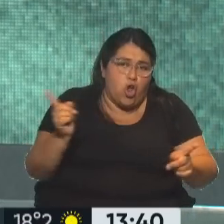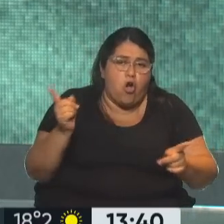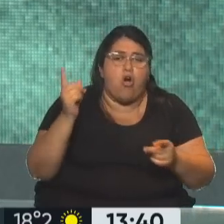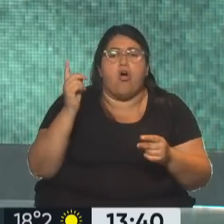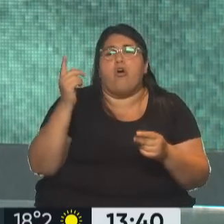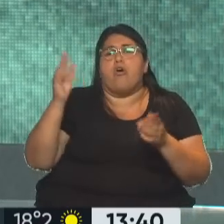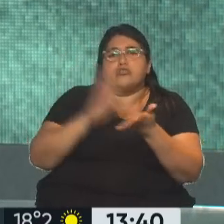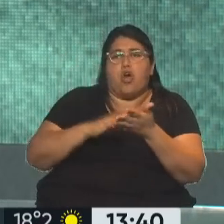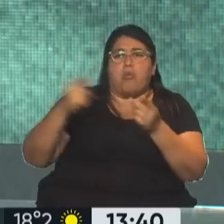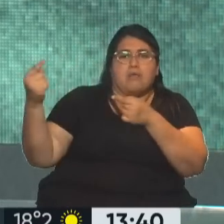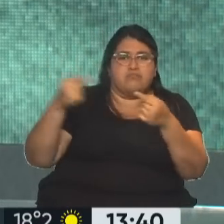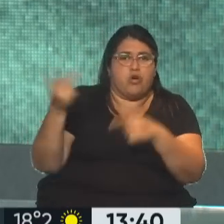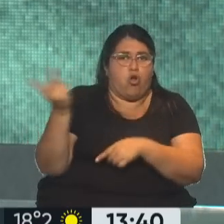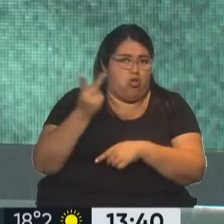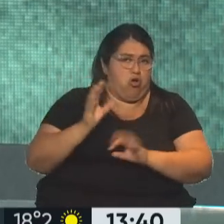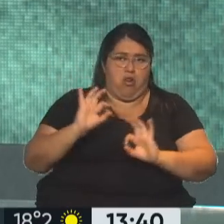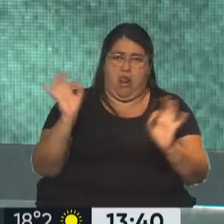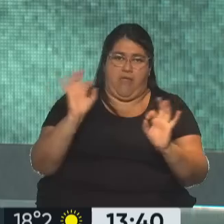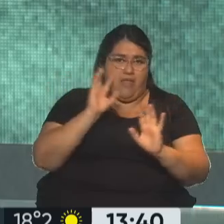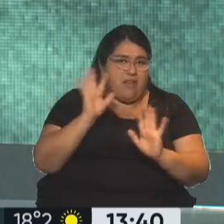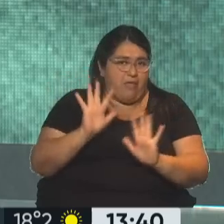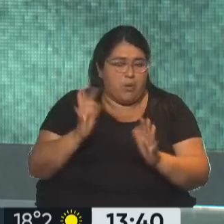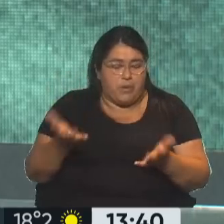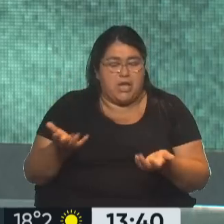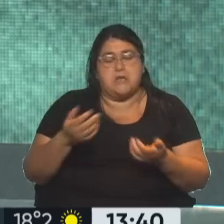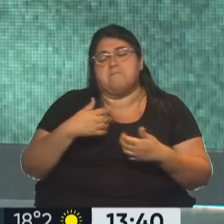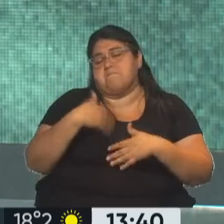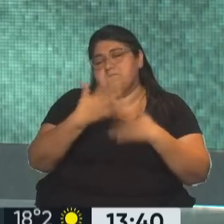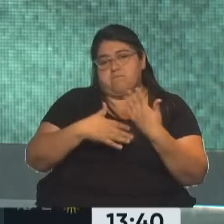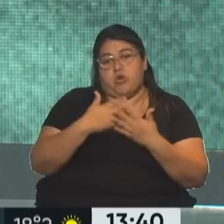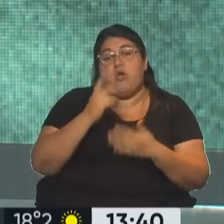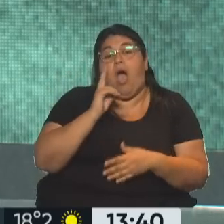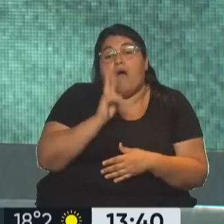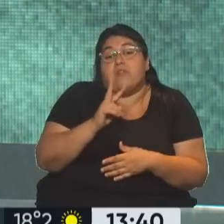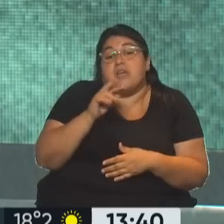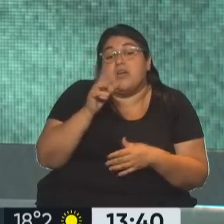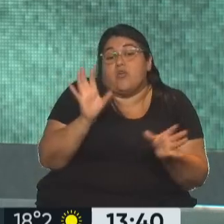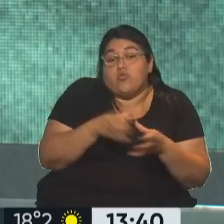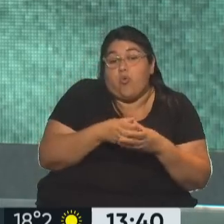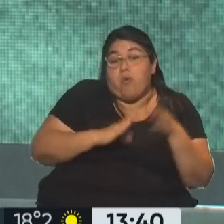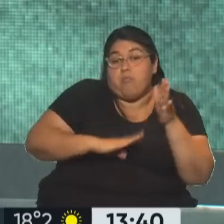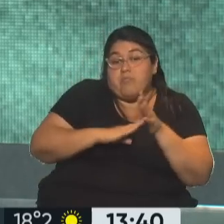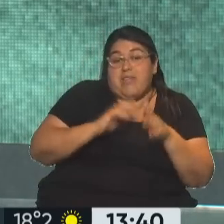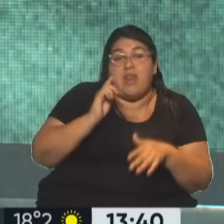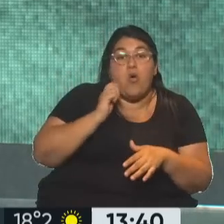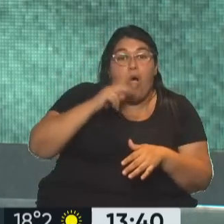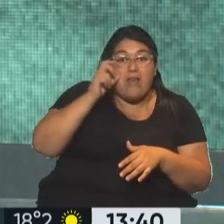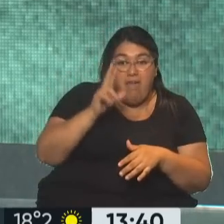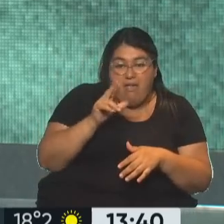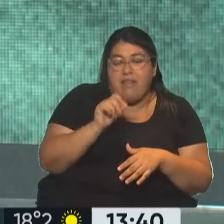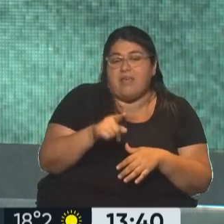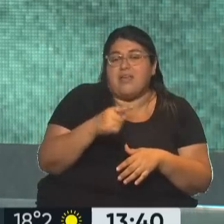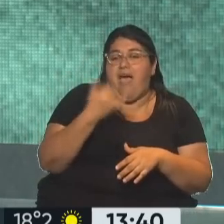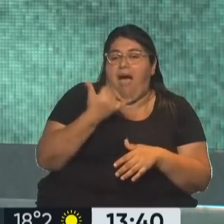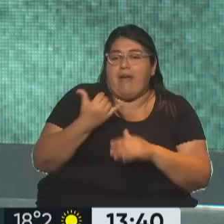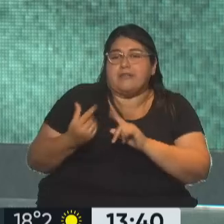ese sentido, pero bueno, vemos cómo, sobre todo la figura de Prigozhin muestra una interna entre sectores